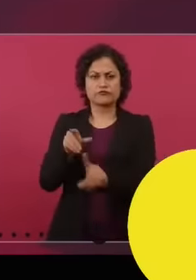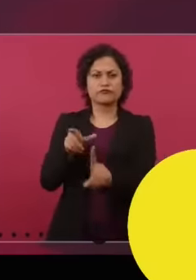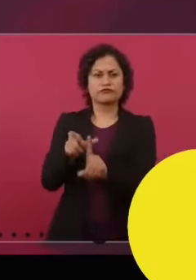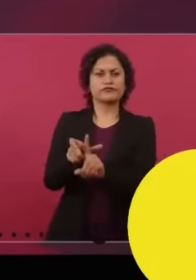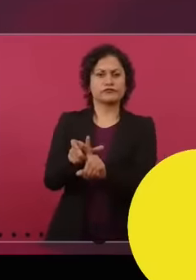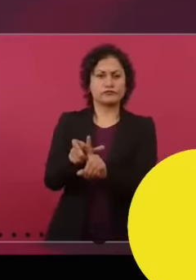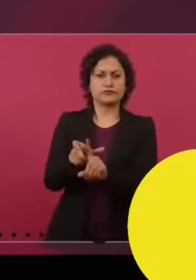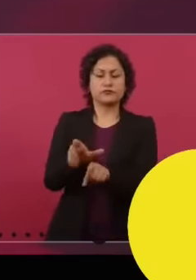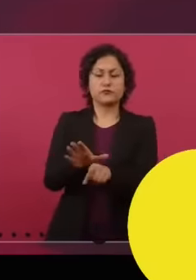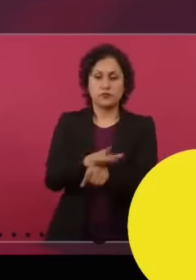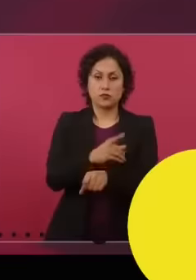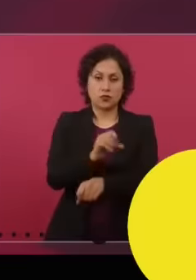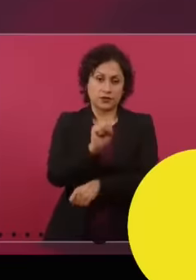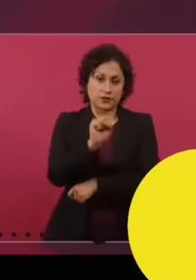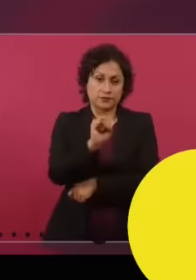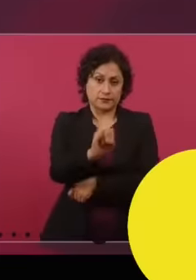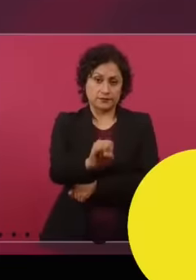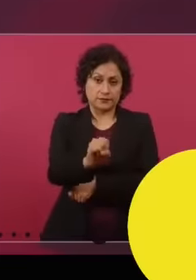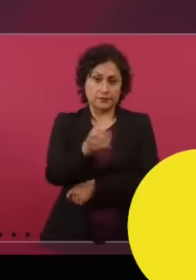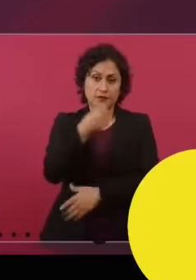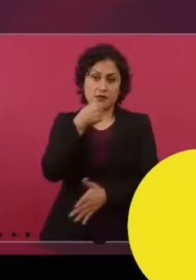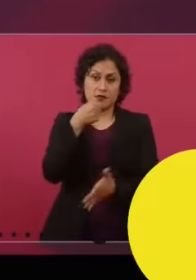porque sí ha recibido amenazas.